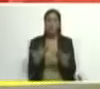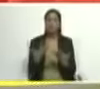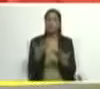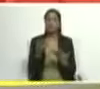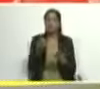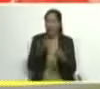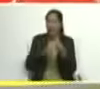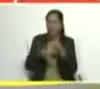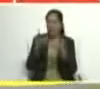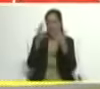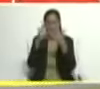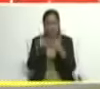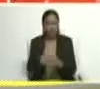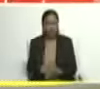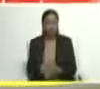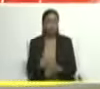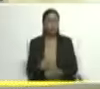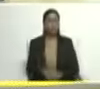finanzas,